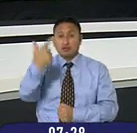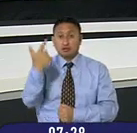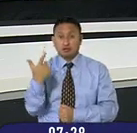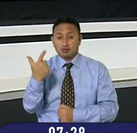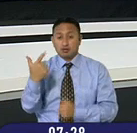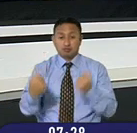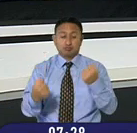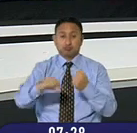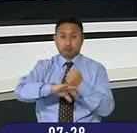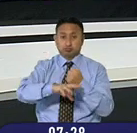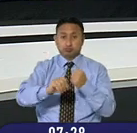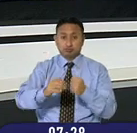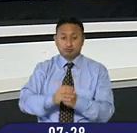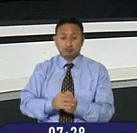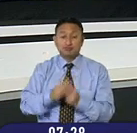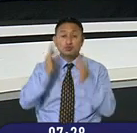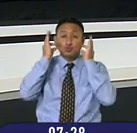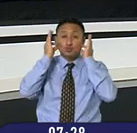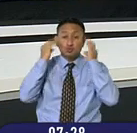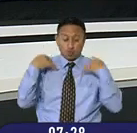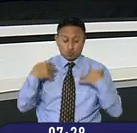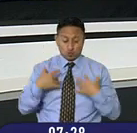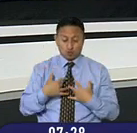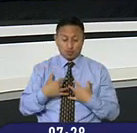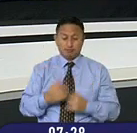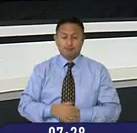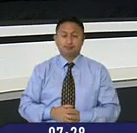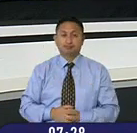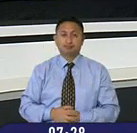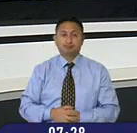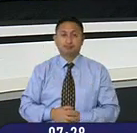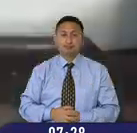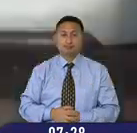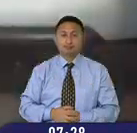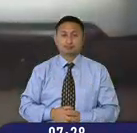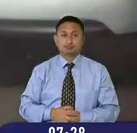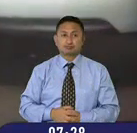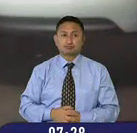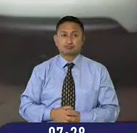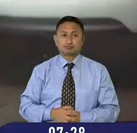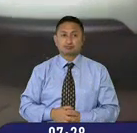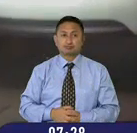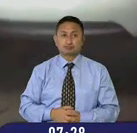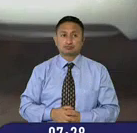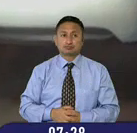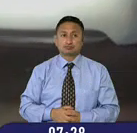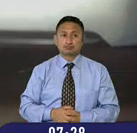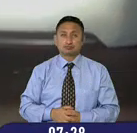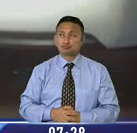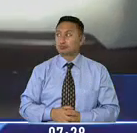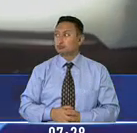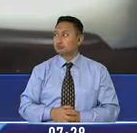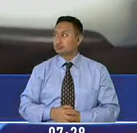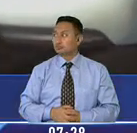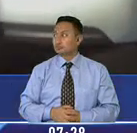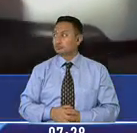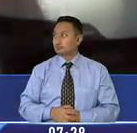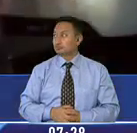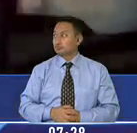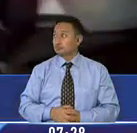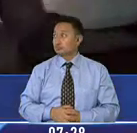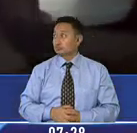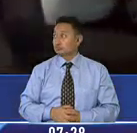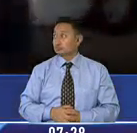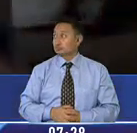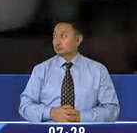carro robado y un lote de joyas, entre otros artículos. como que los delincuentes